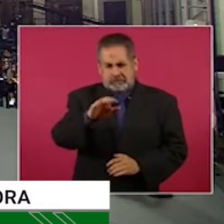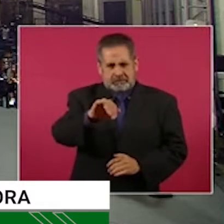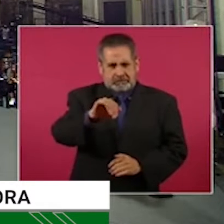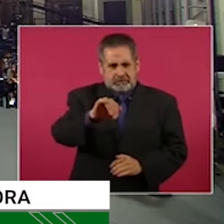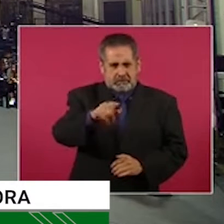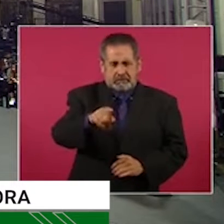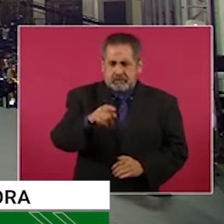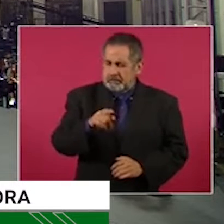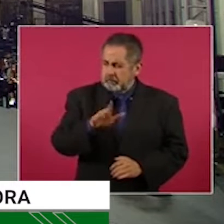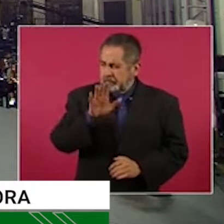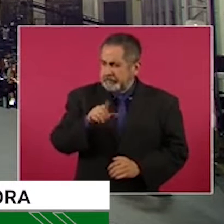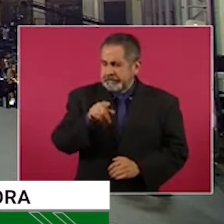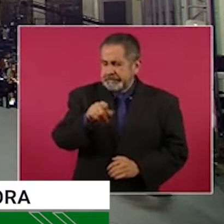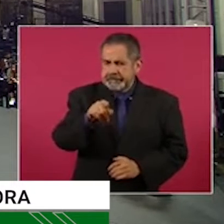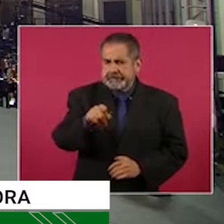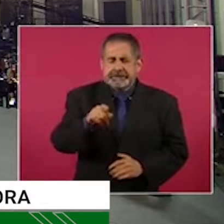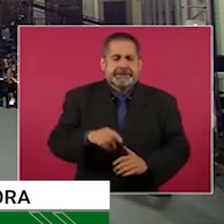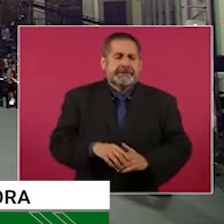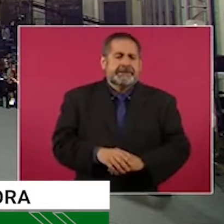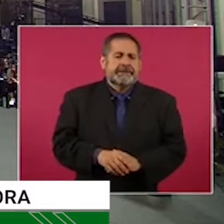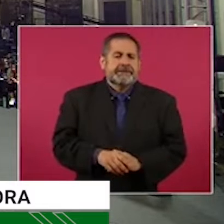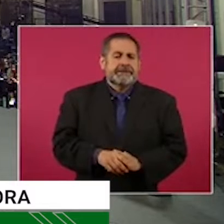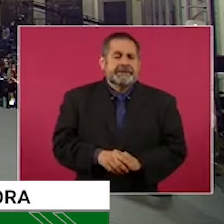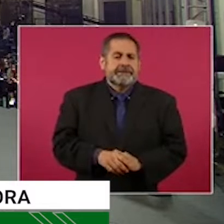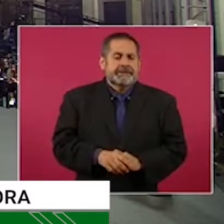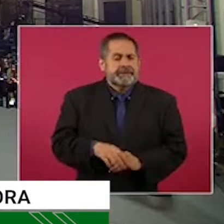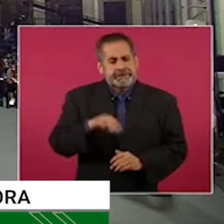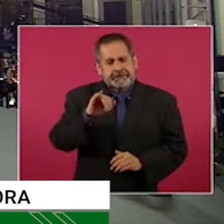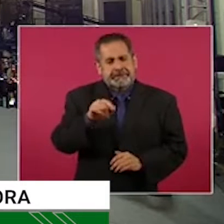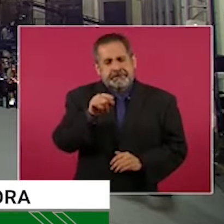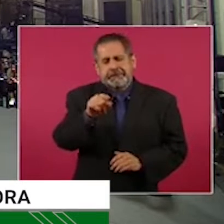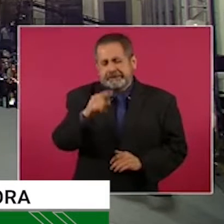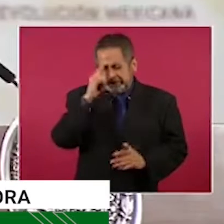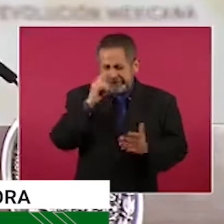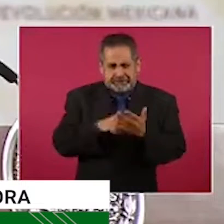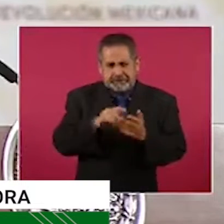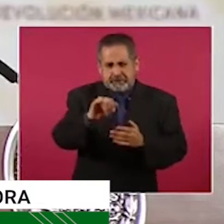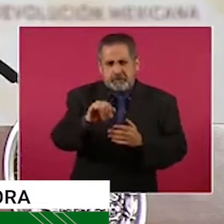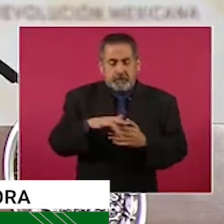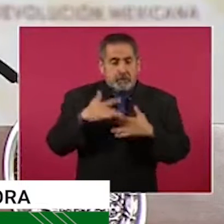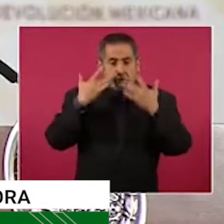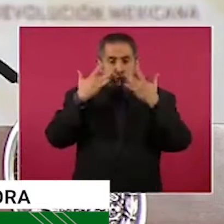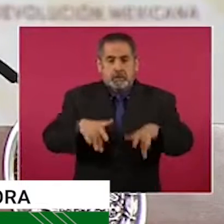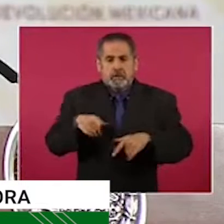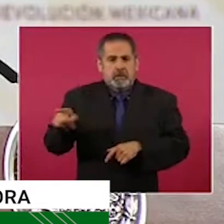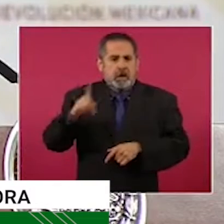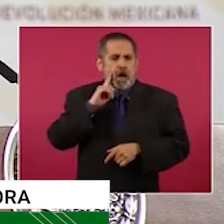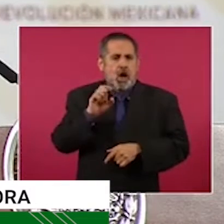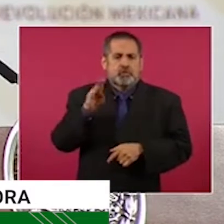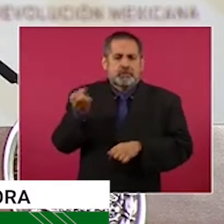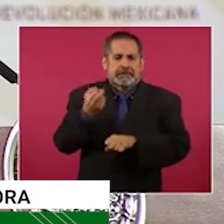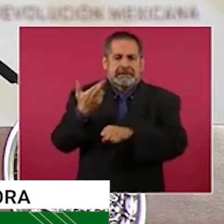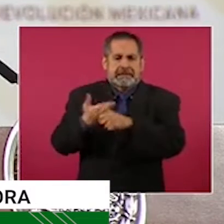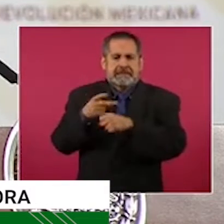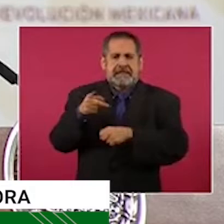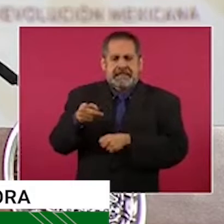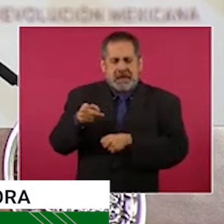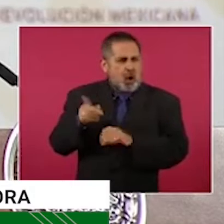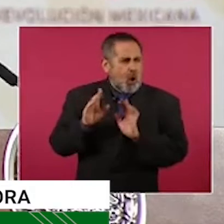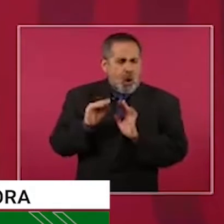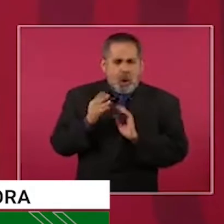Economía. Parece que sí presentó su renuncia la subsecretaria o se